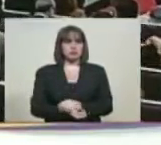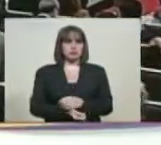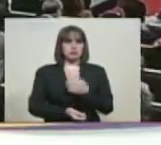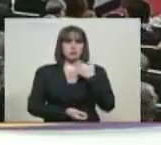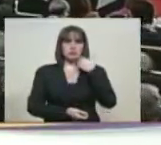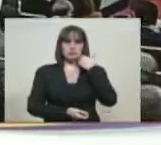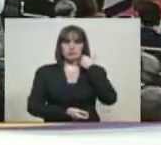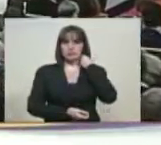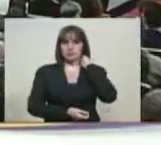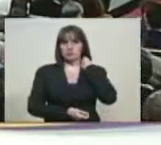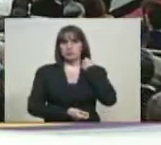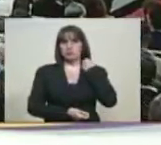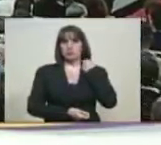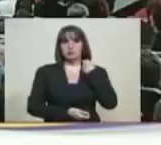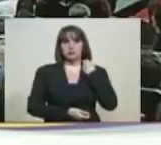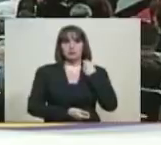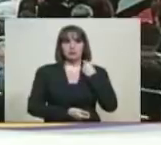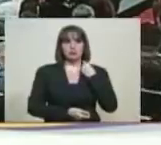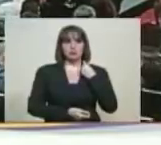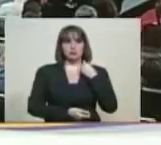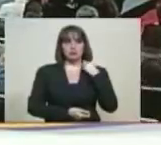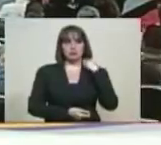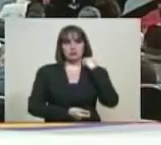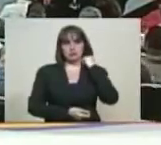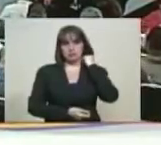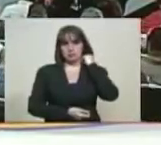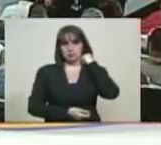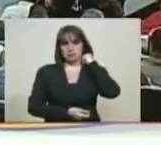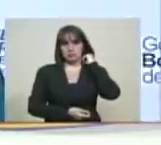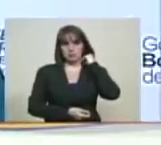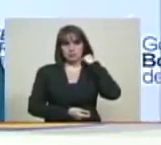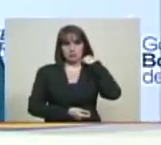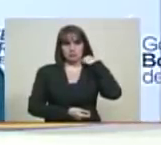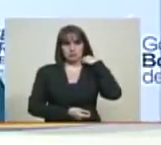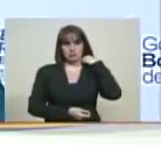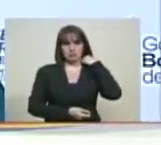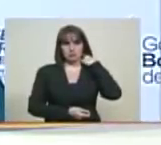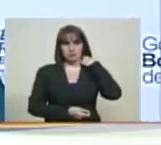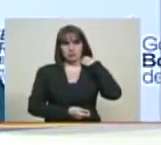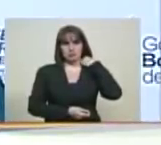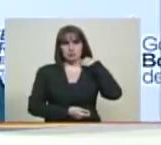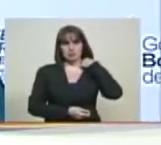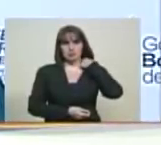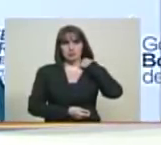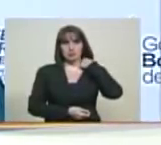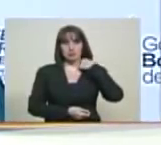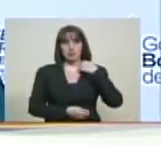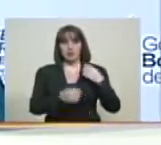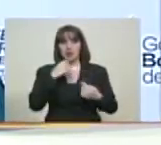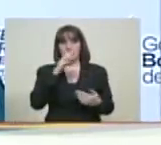ante este foro político les recuerdo además el gesto del comandante chávez